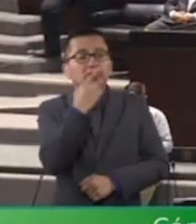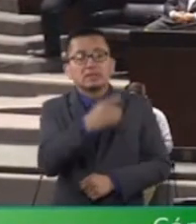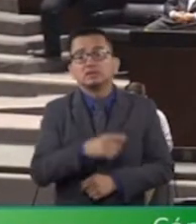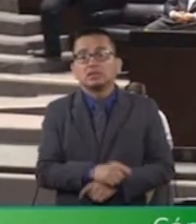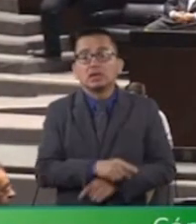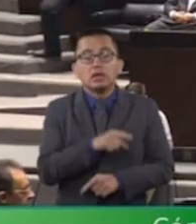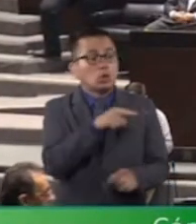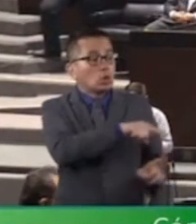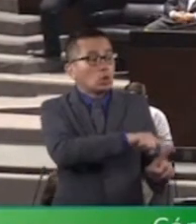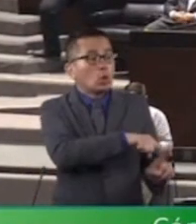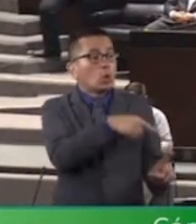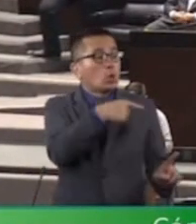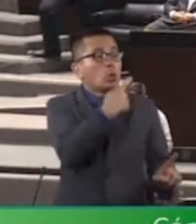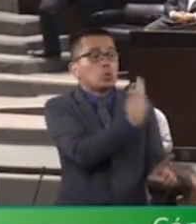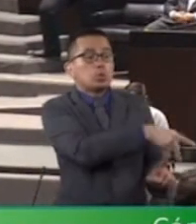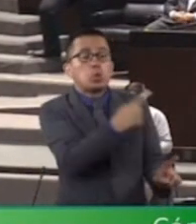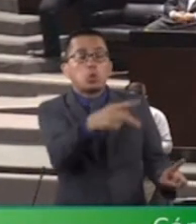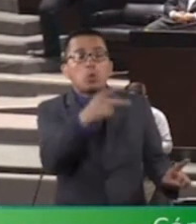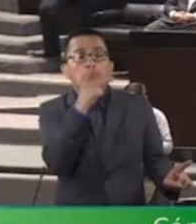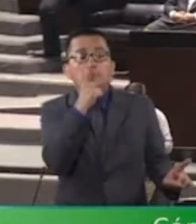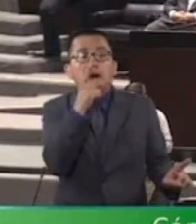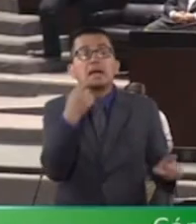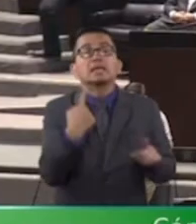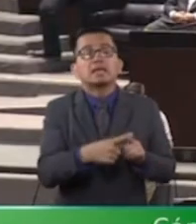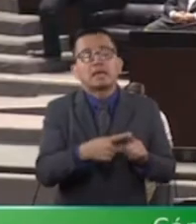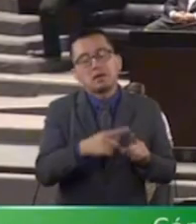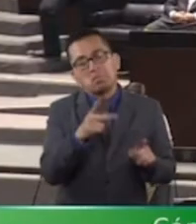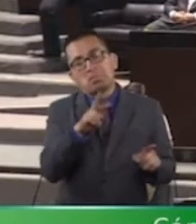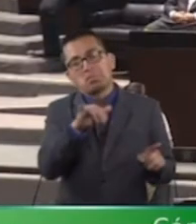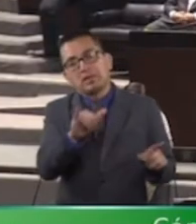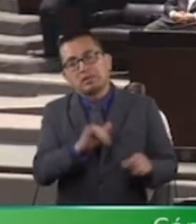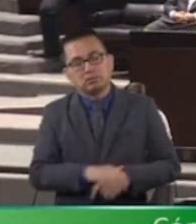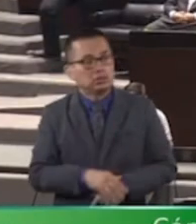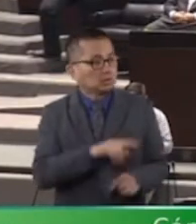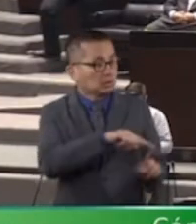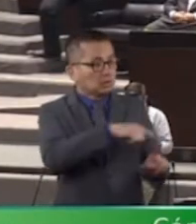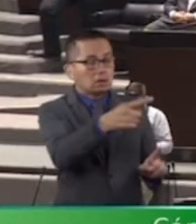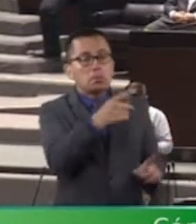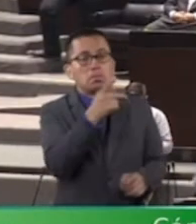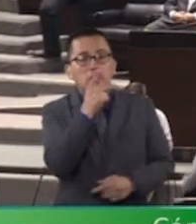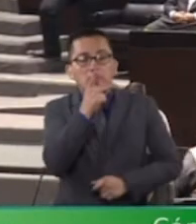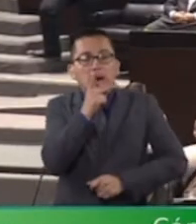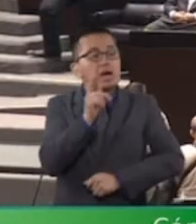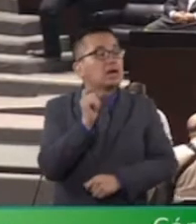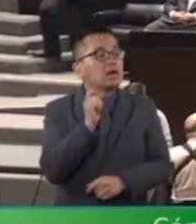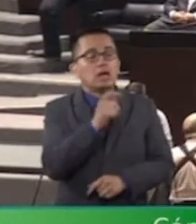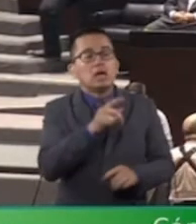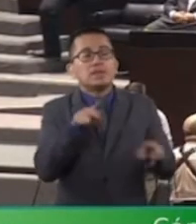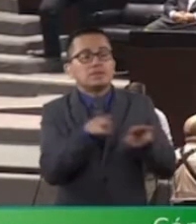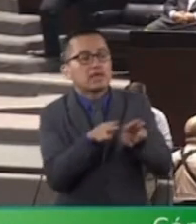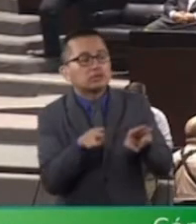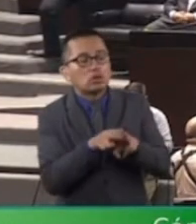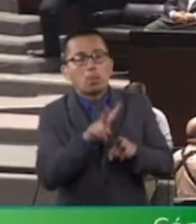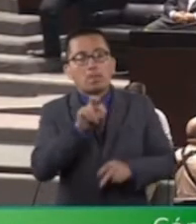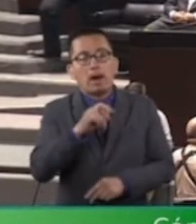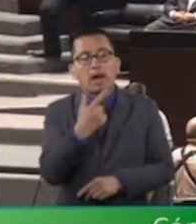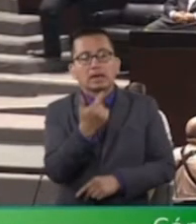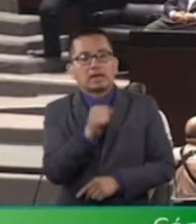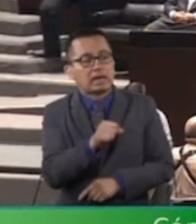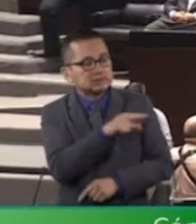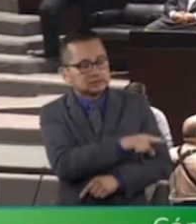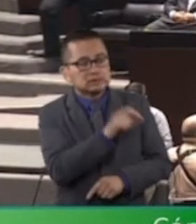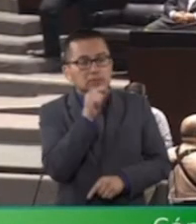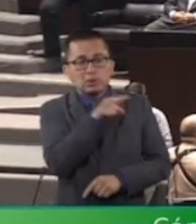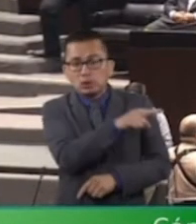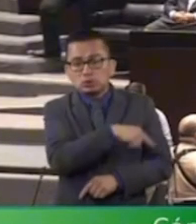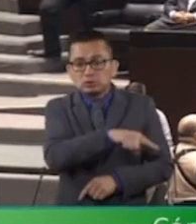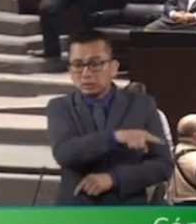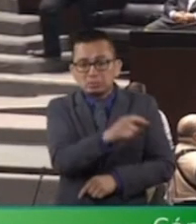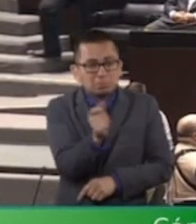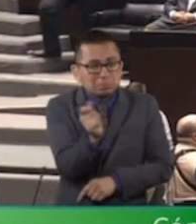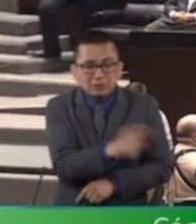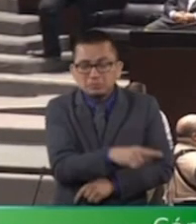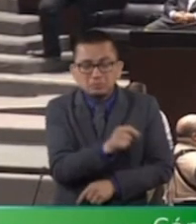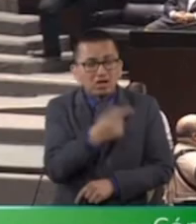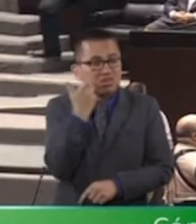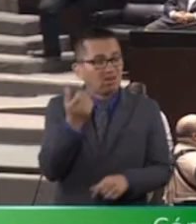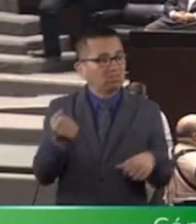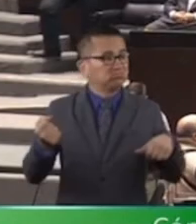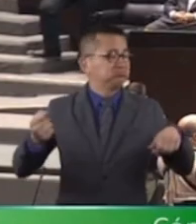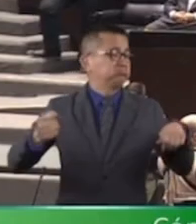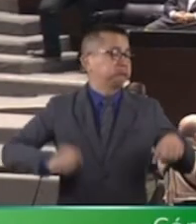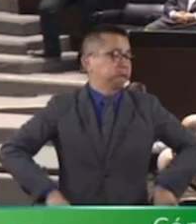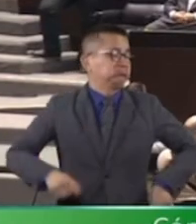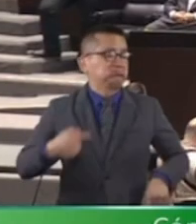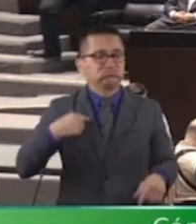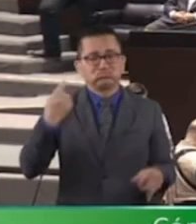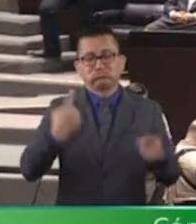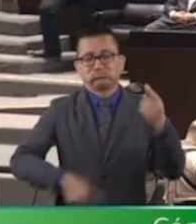les acabaron de decir que son nietos de Varguitas y de la ley de Herodes, porque se quieren conducir con toda